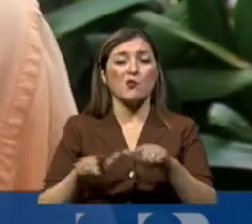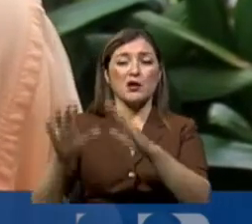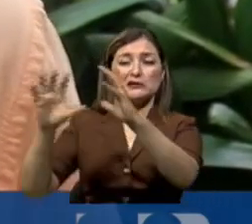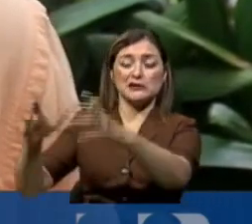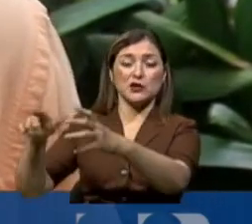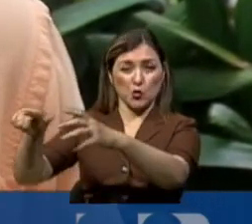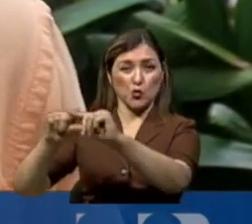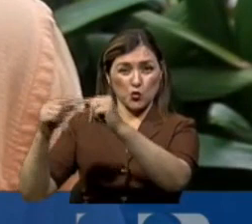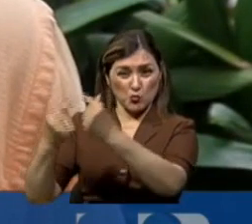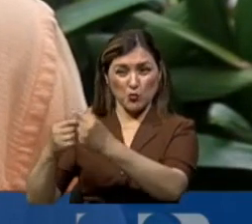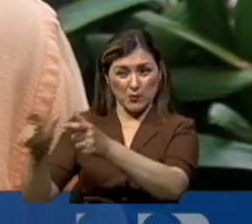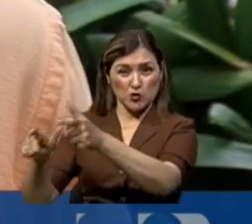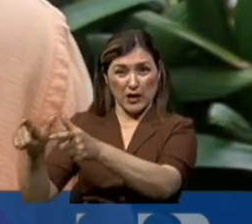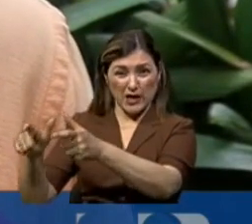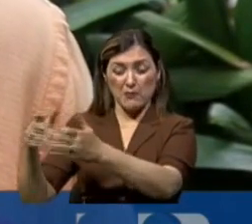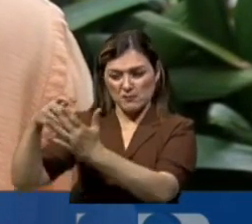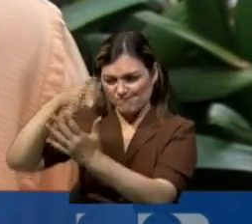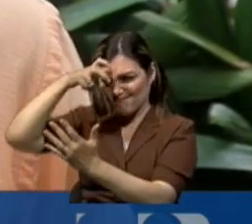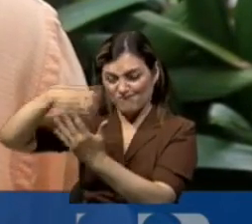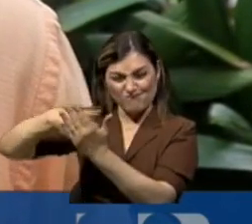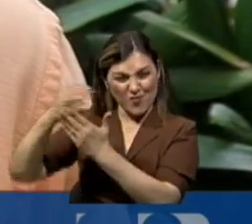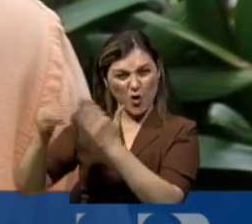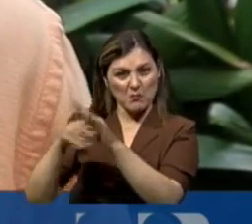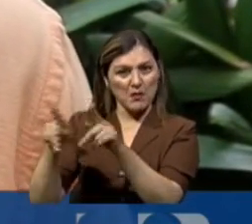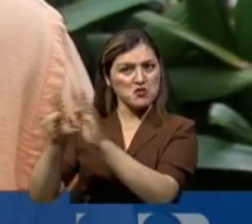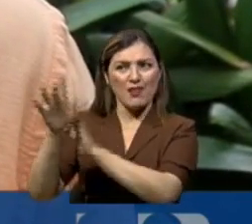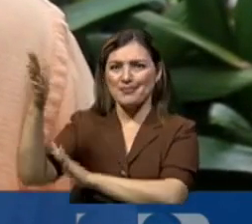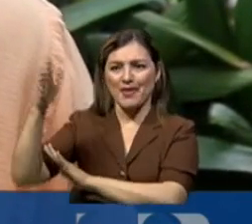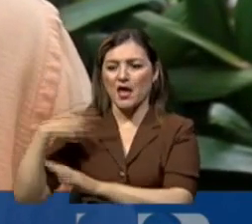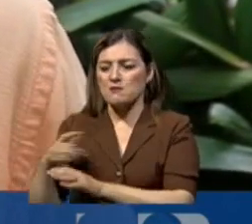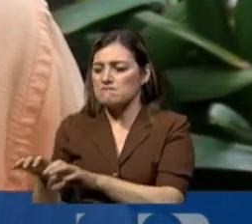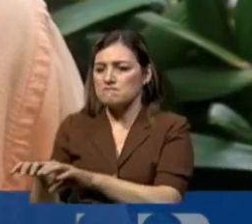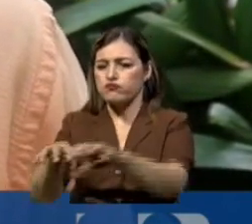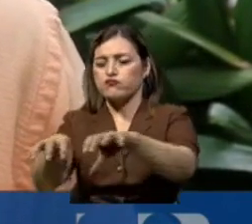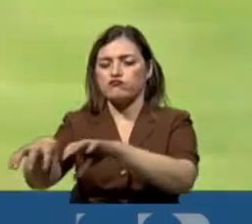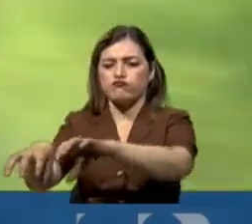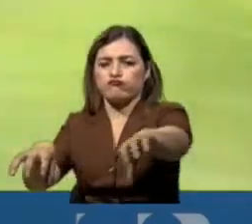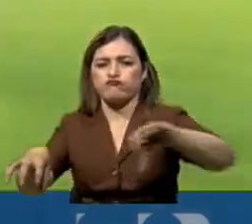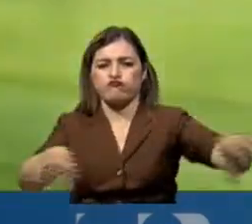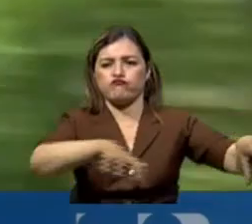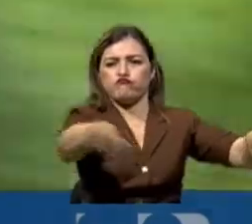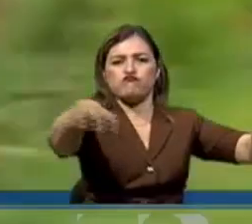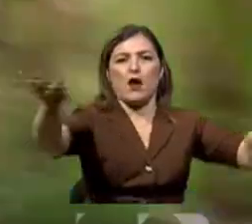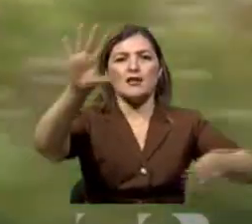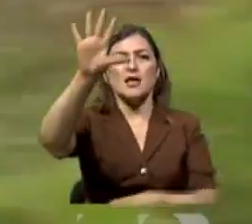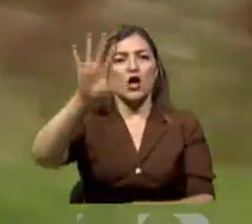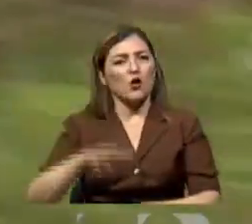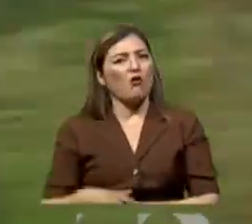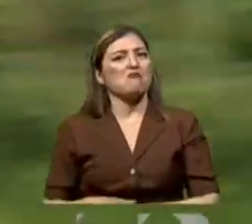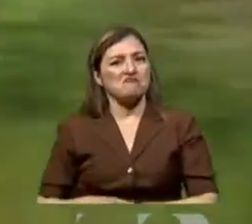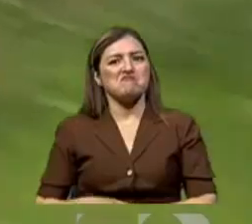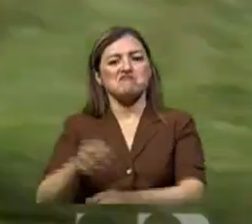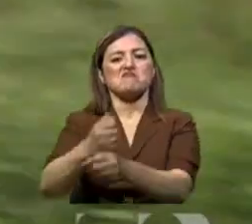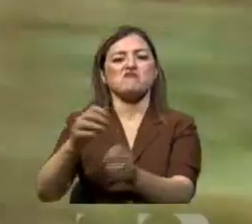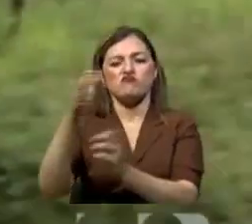zona se han dispersado y se han reorganizado y están generando varios yutsupinos. Han sido los mismos afectados junto a